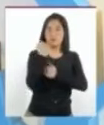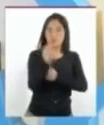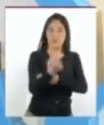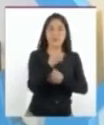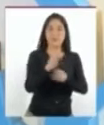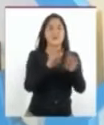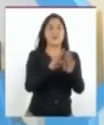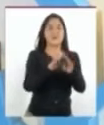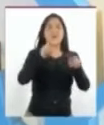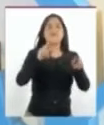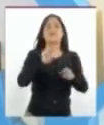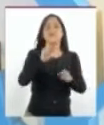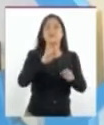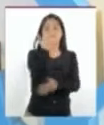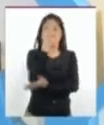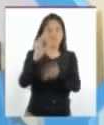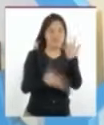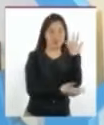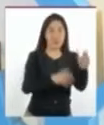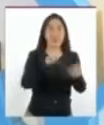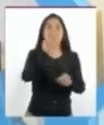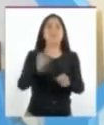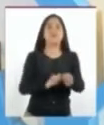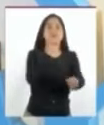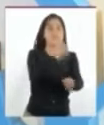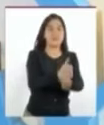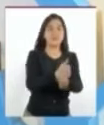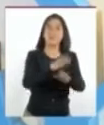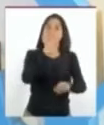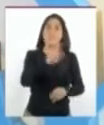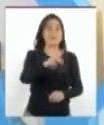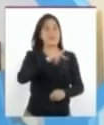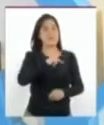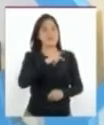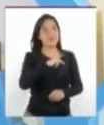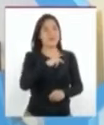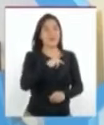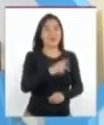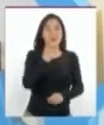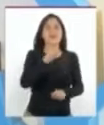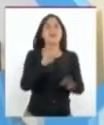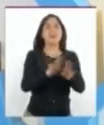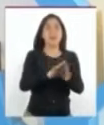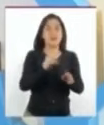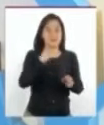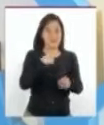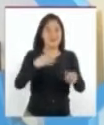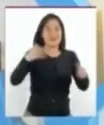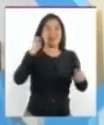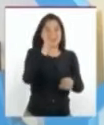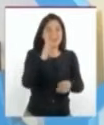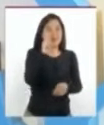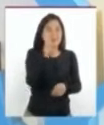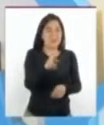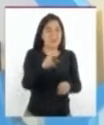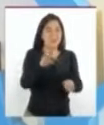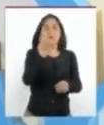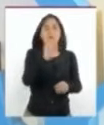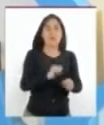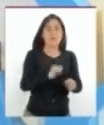la naturaleza y se apropia de ella cada vez más. Asistimos al nacimiento de la